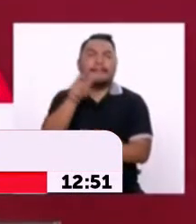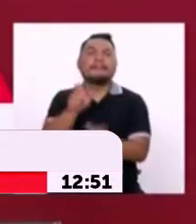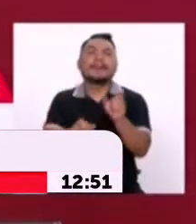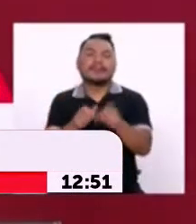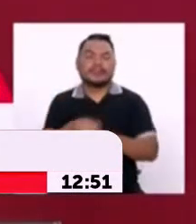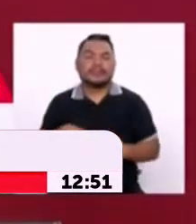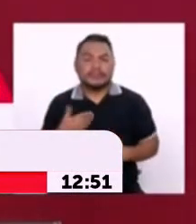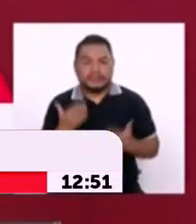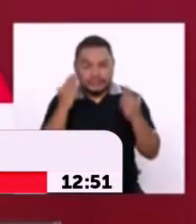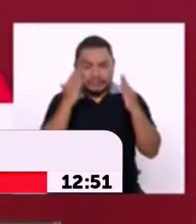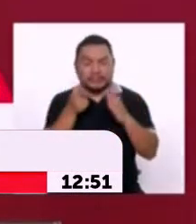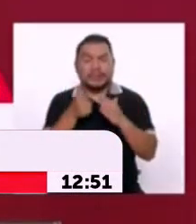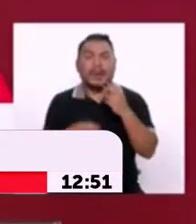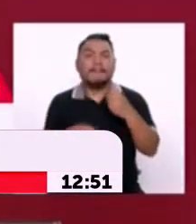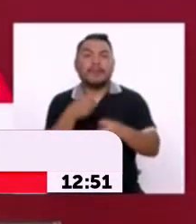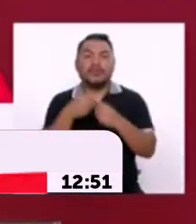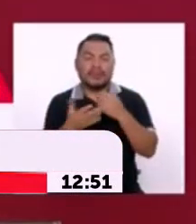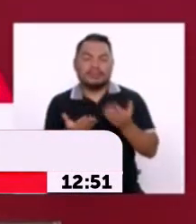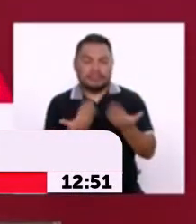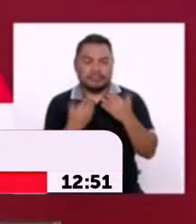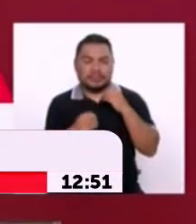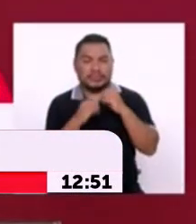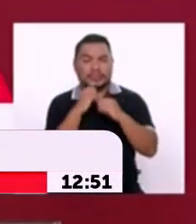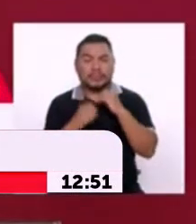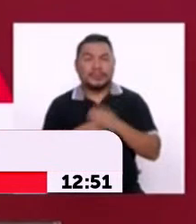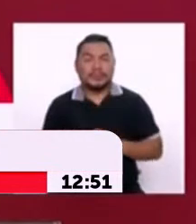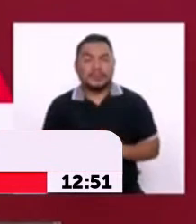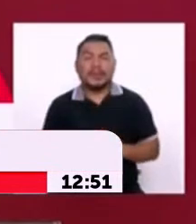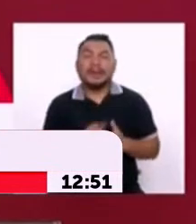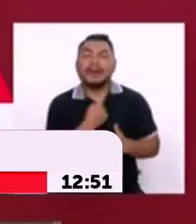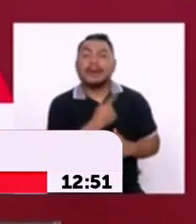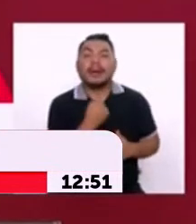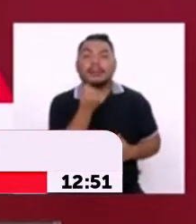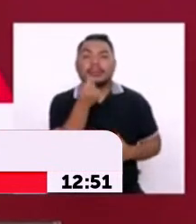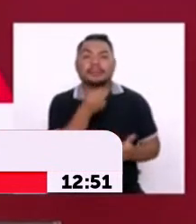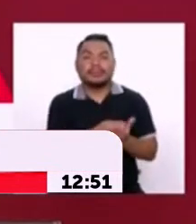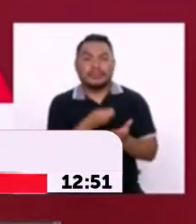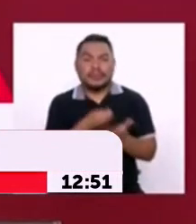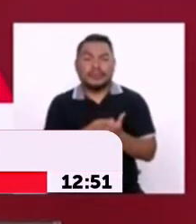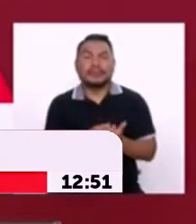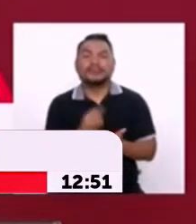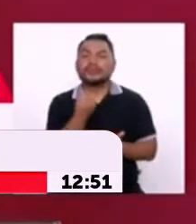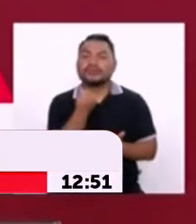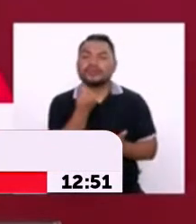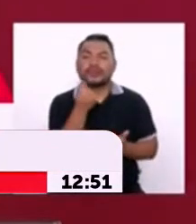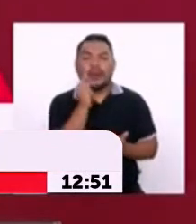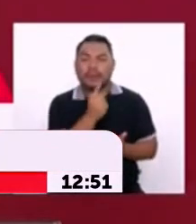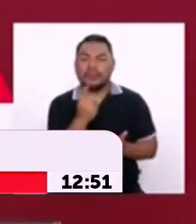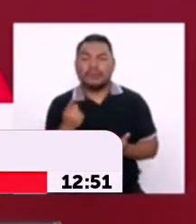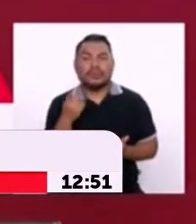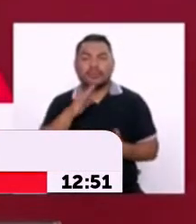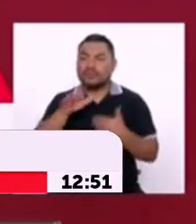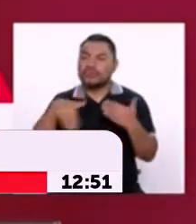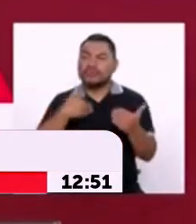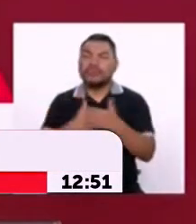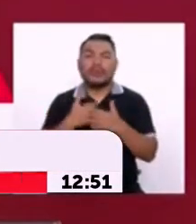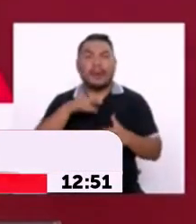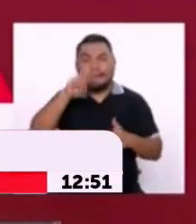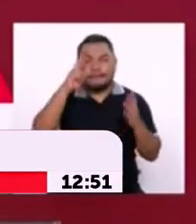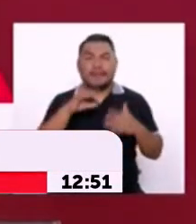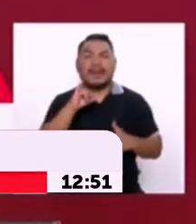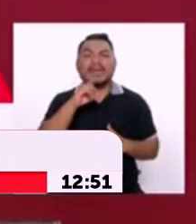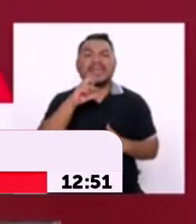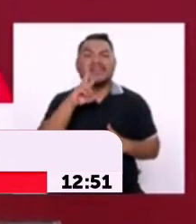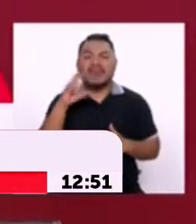problema. Y cada sol, cada centavo que ingresa del impuesto de todos